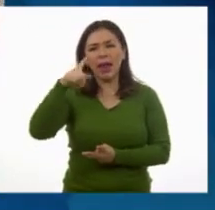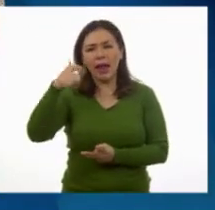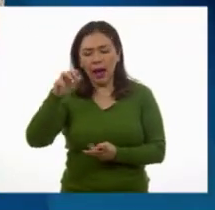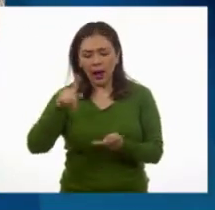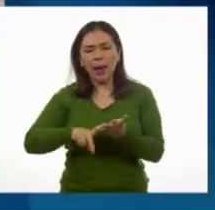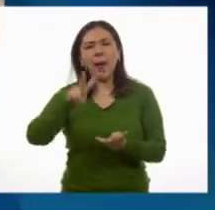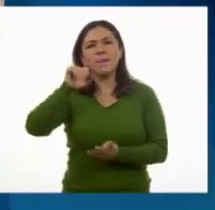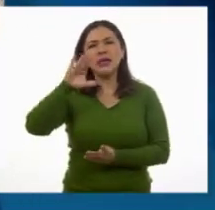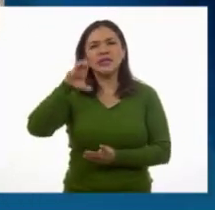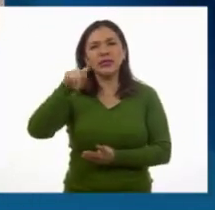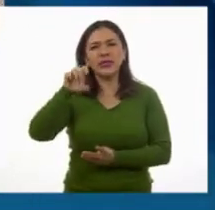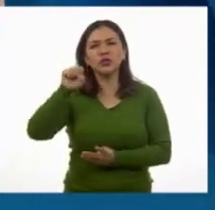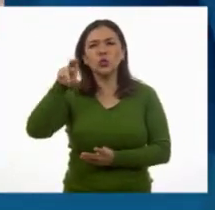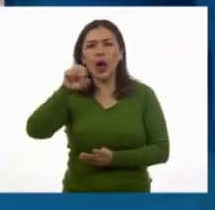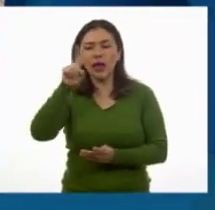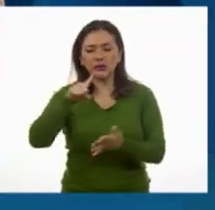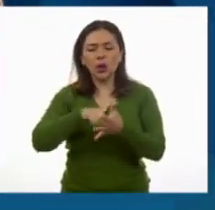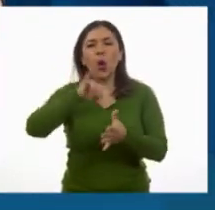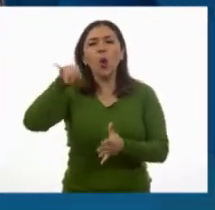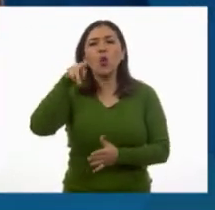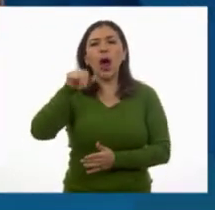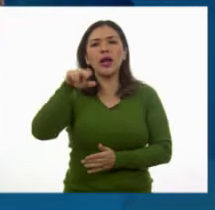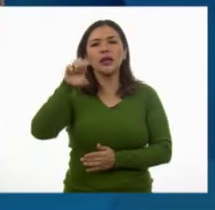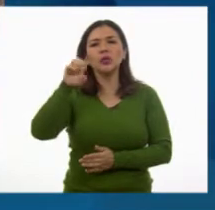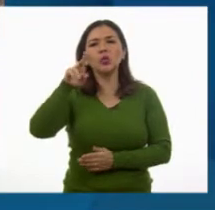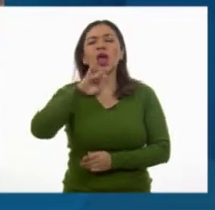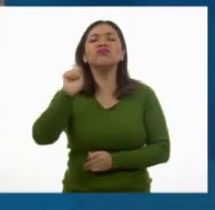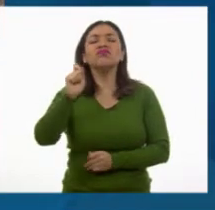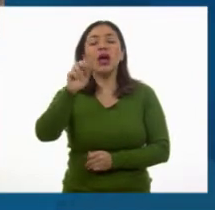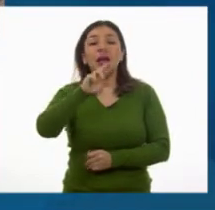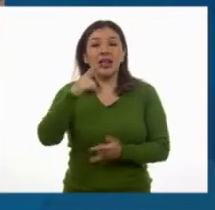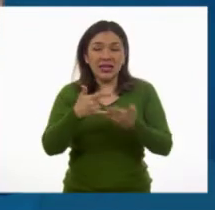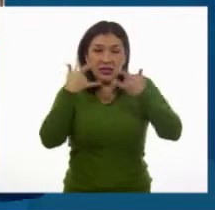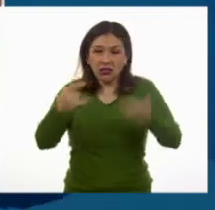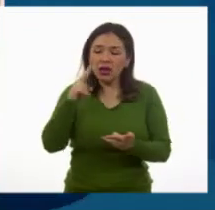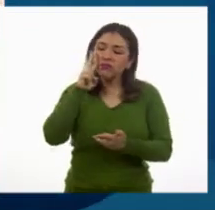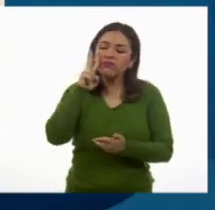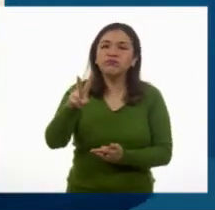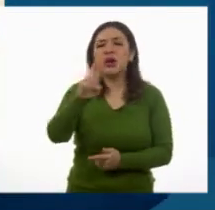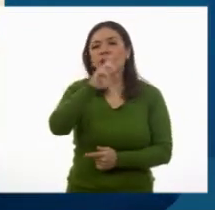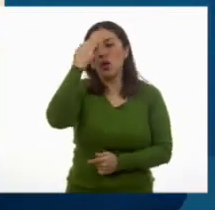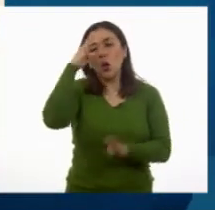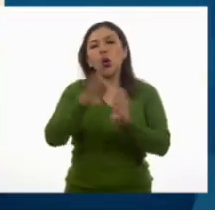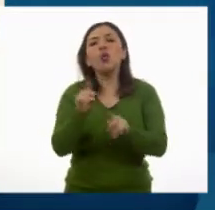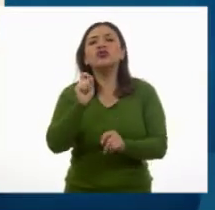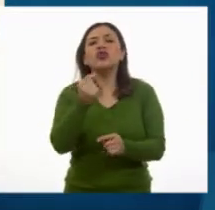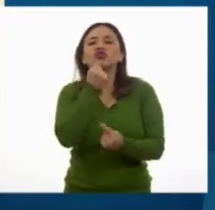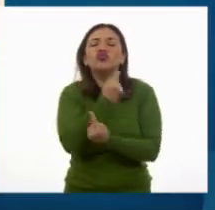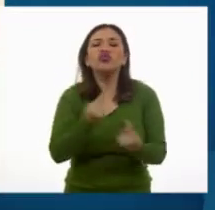Juan Escutia, a quienes la historia los reconoce como niños héroes.